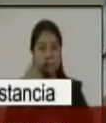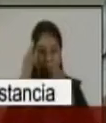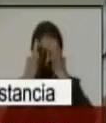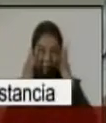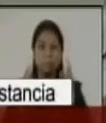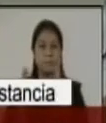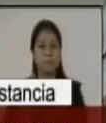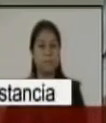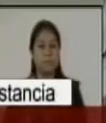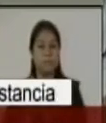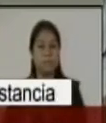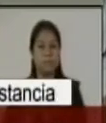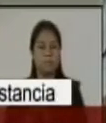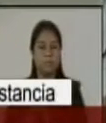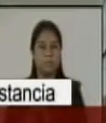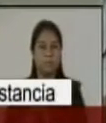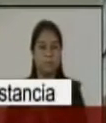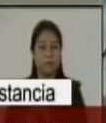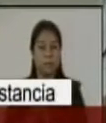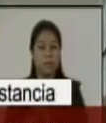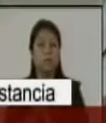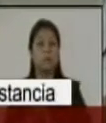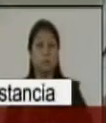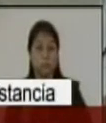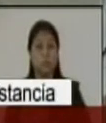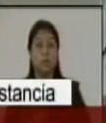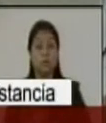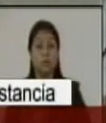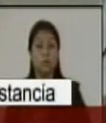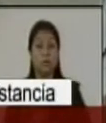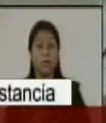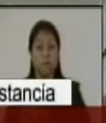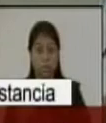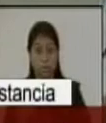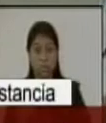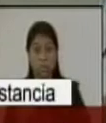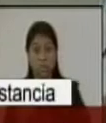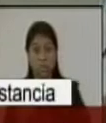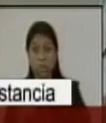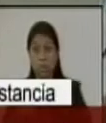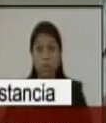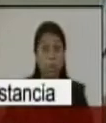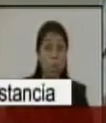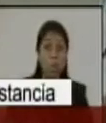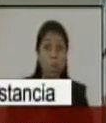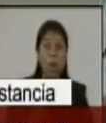disposiciones del domingo. Sí o sí, el lunes, todo